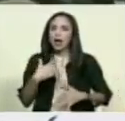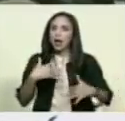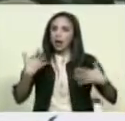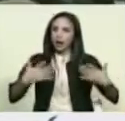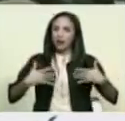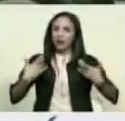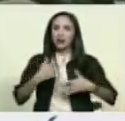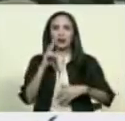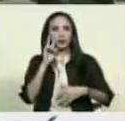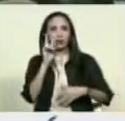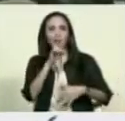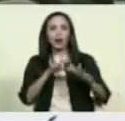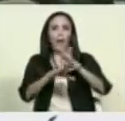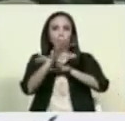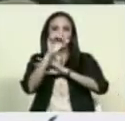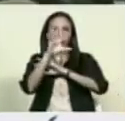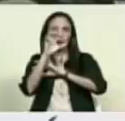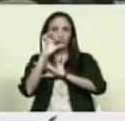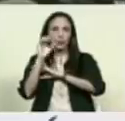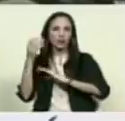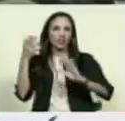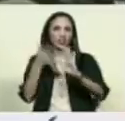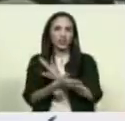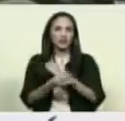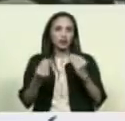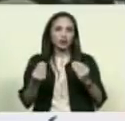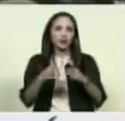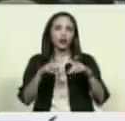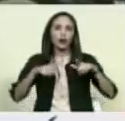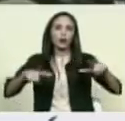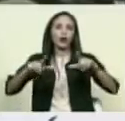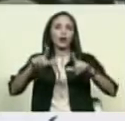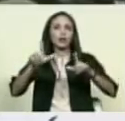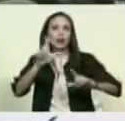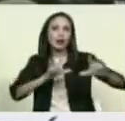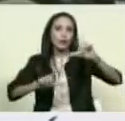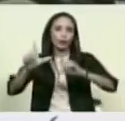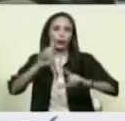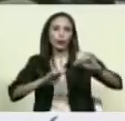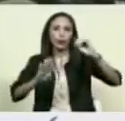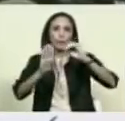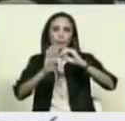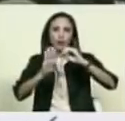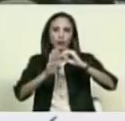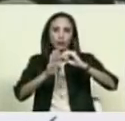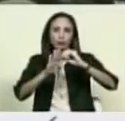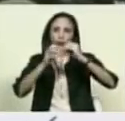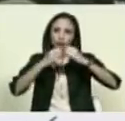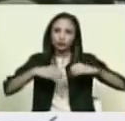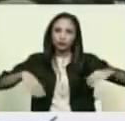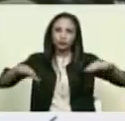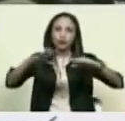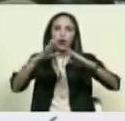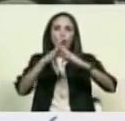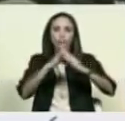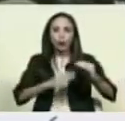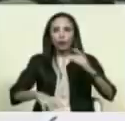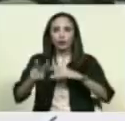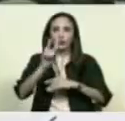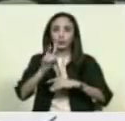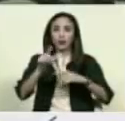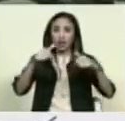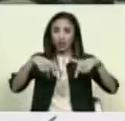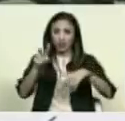ánimo y vayamos todos a instalar granjas de criptomonedas a lo largo y ancho de Venezuela. Venezuela no se